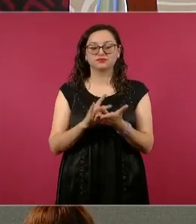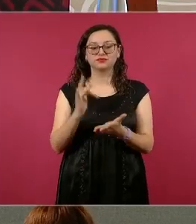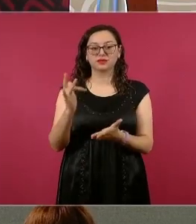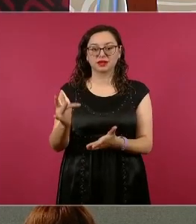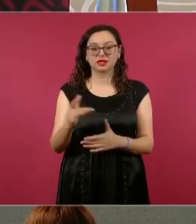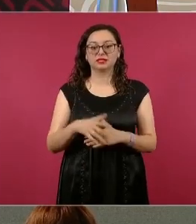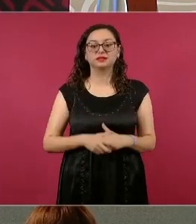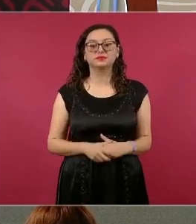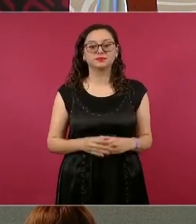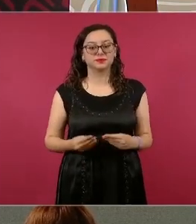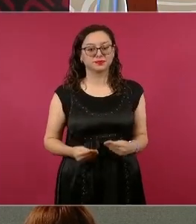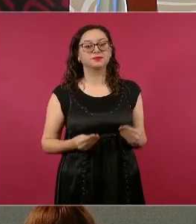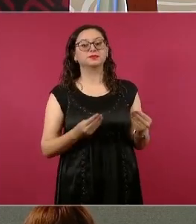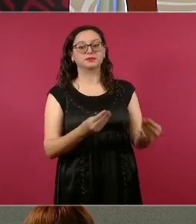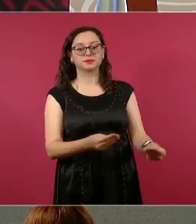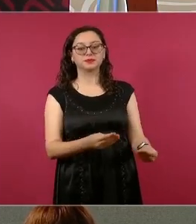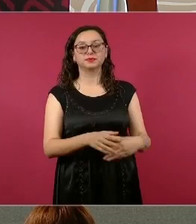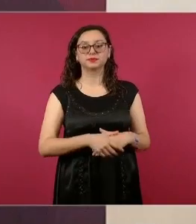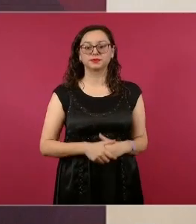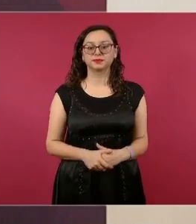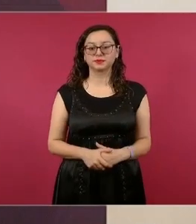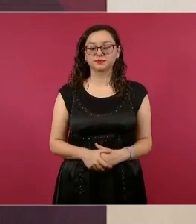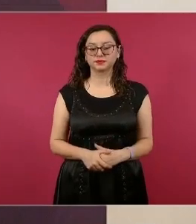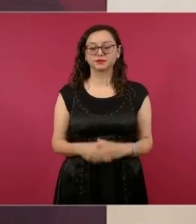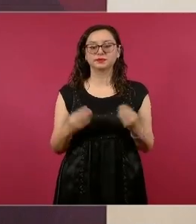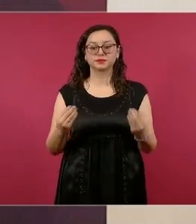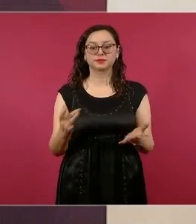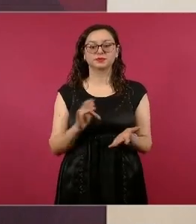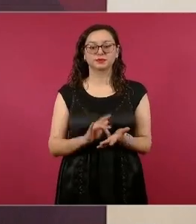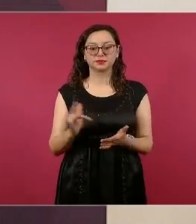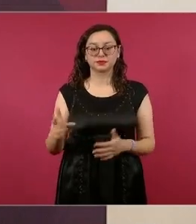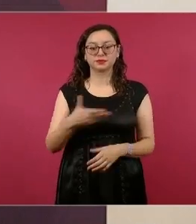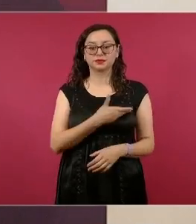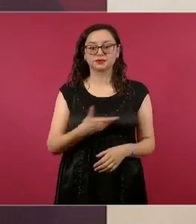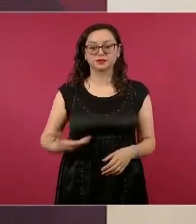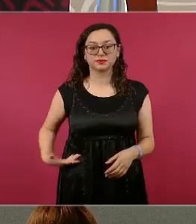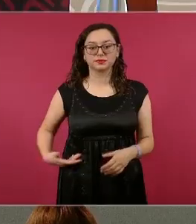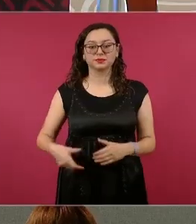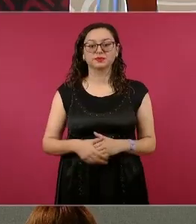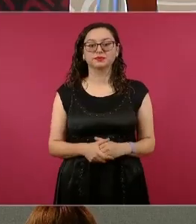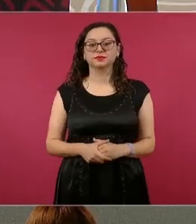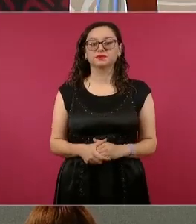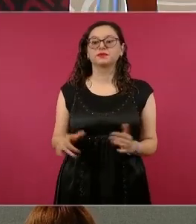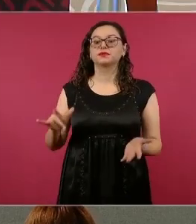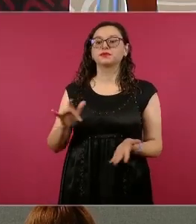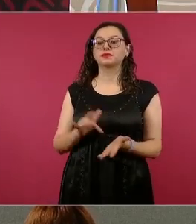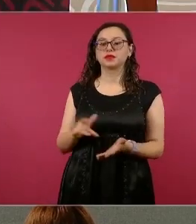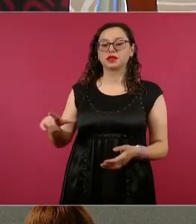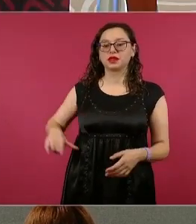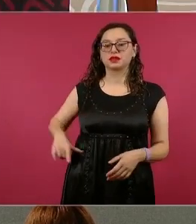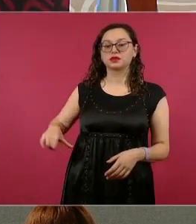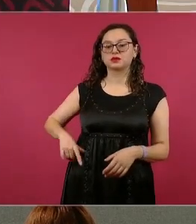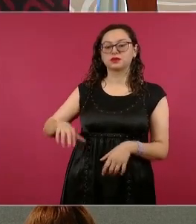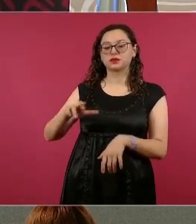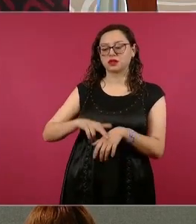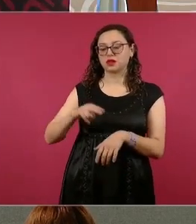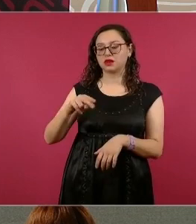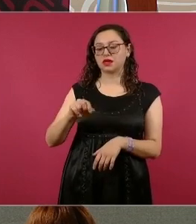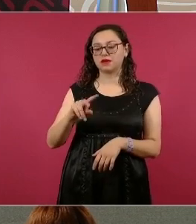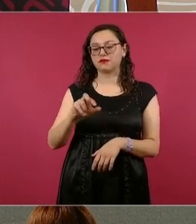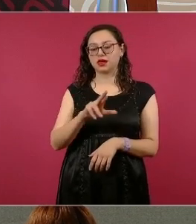Reciba usted, señora, la tarjeta. Muchas gracias, señor presidente. Gracias, gobernador Navarro.